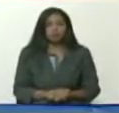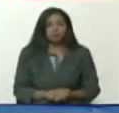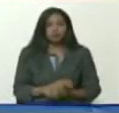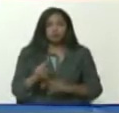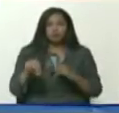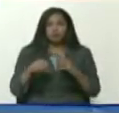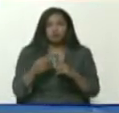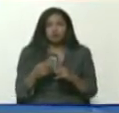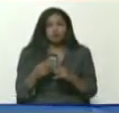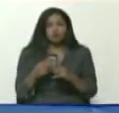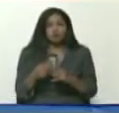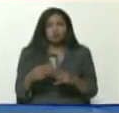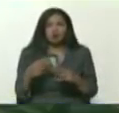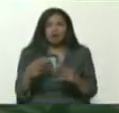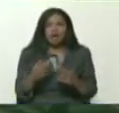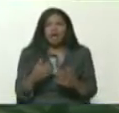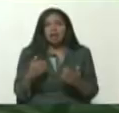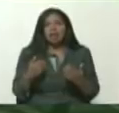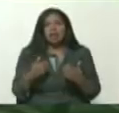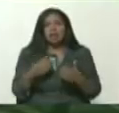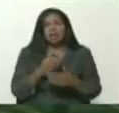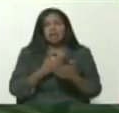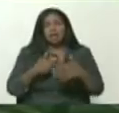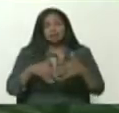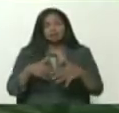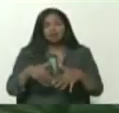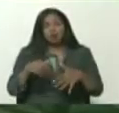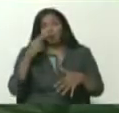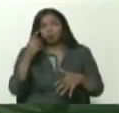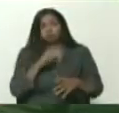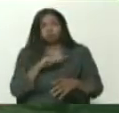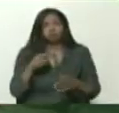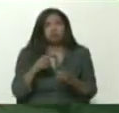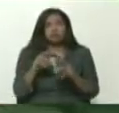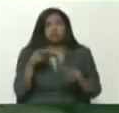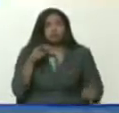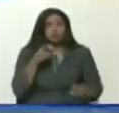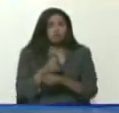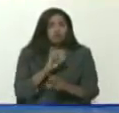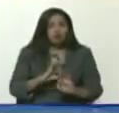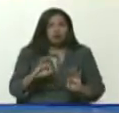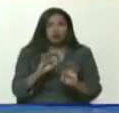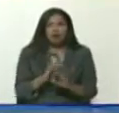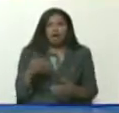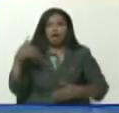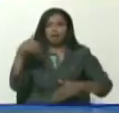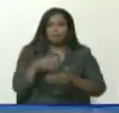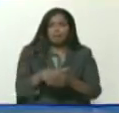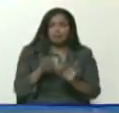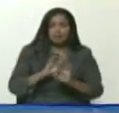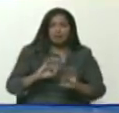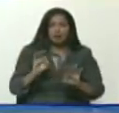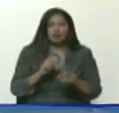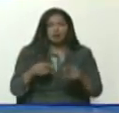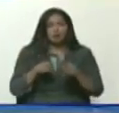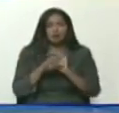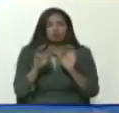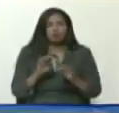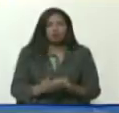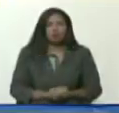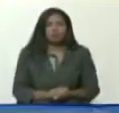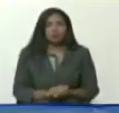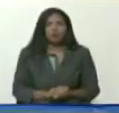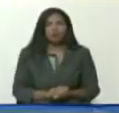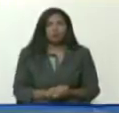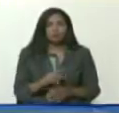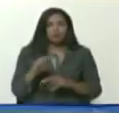Nunca jamás el ejército bolivariano ha salido de nuestra tierra a amenazar, a invadir o a quitarle la tierra y la riqueza a